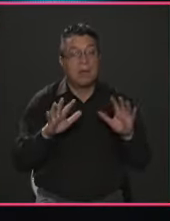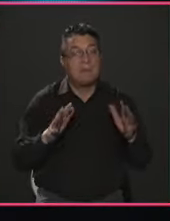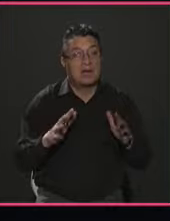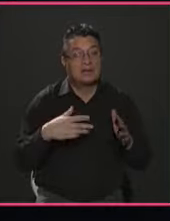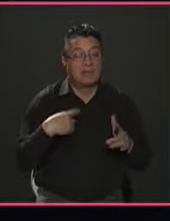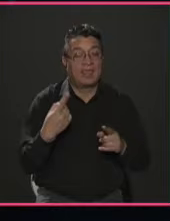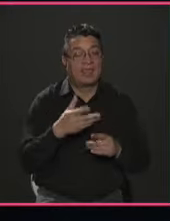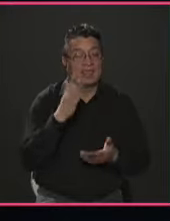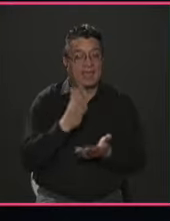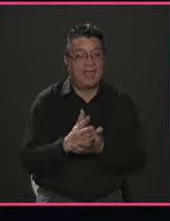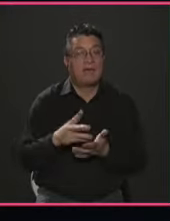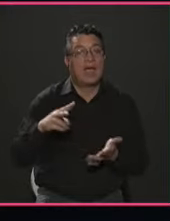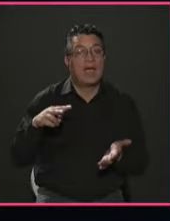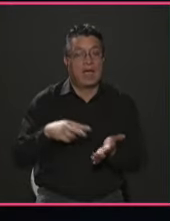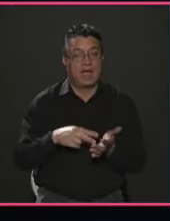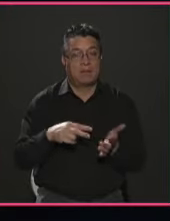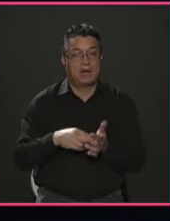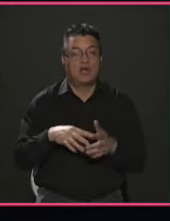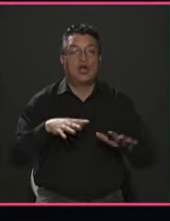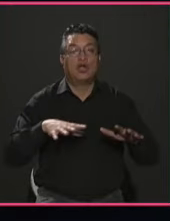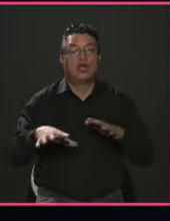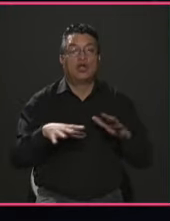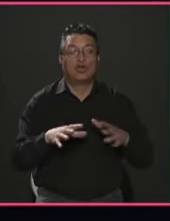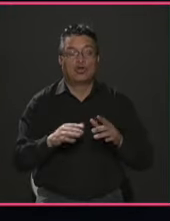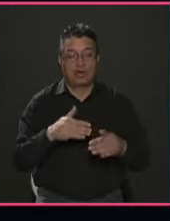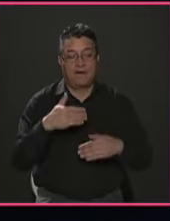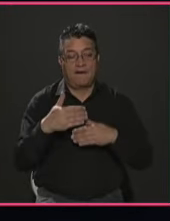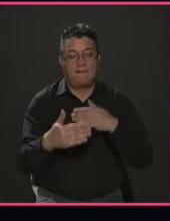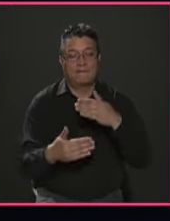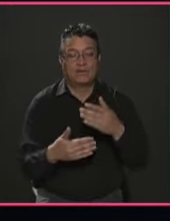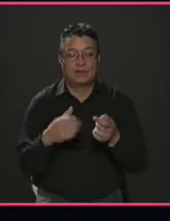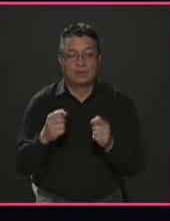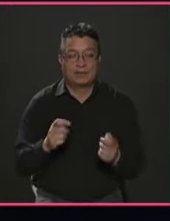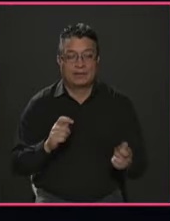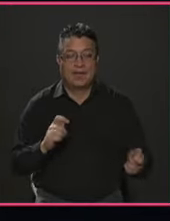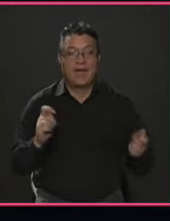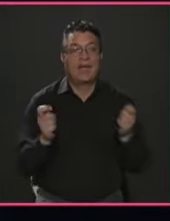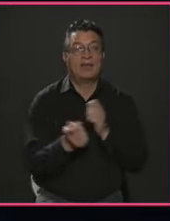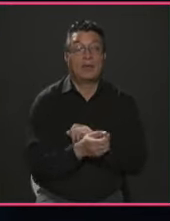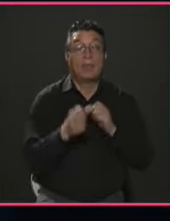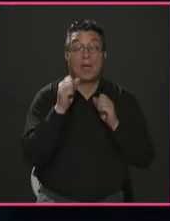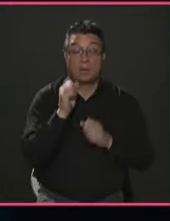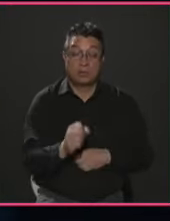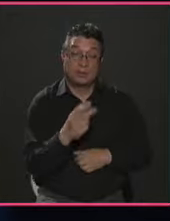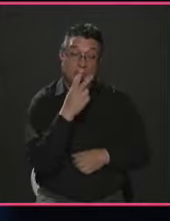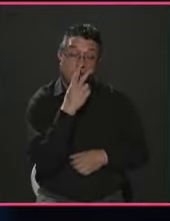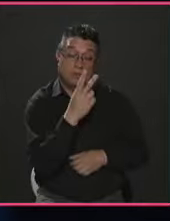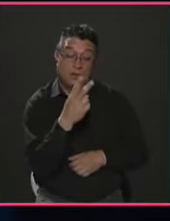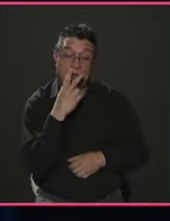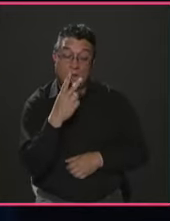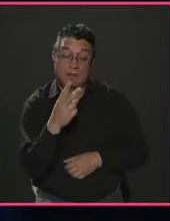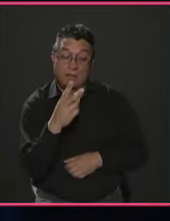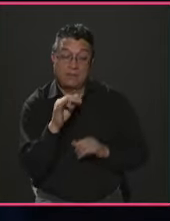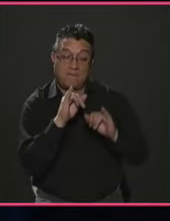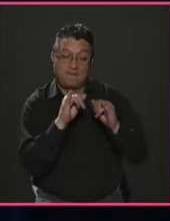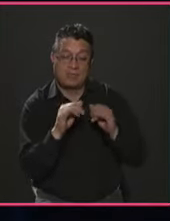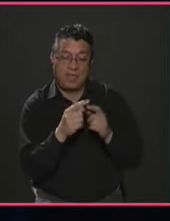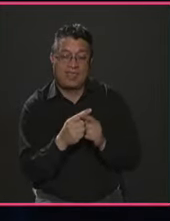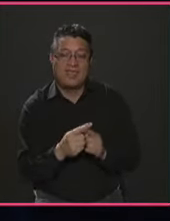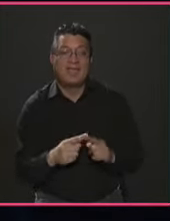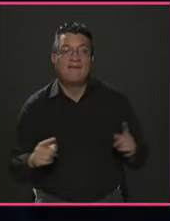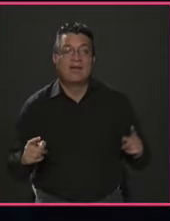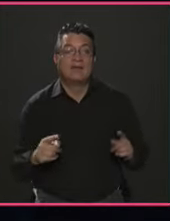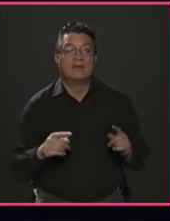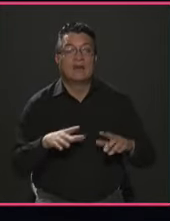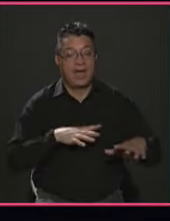que esperar que las cosas funcionen para nosotros ir adaptando o podemos verlo de una perspectiva diferente en